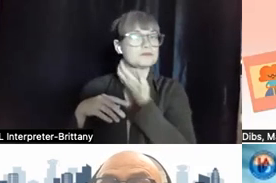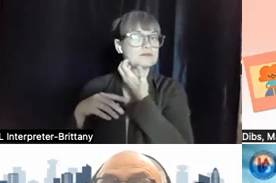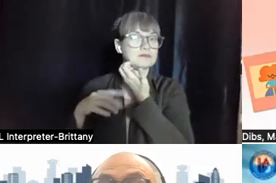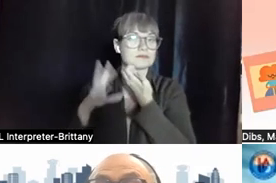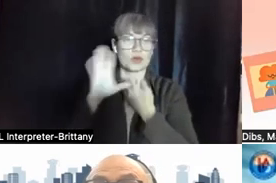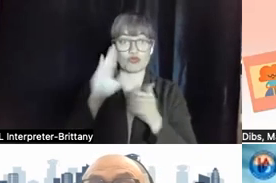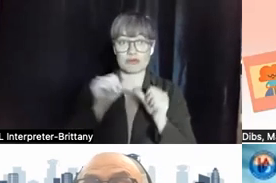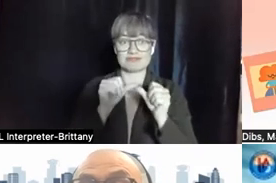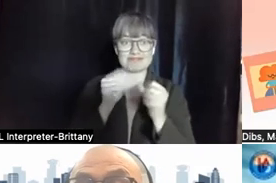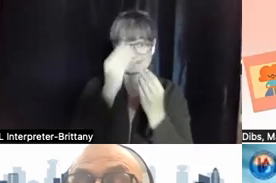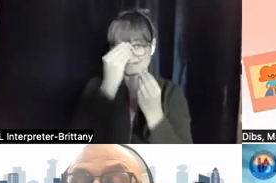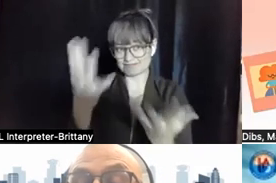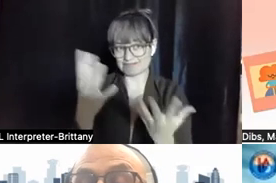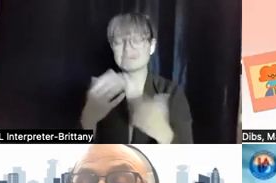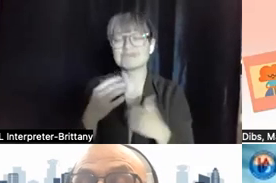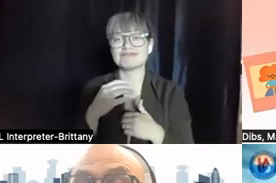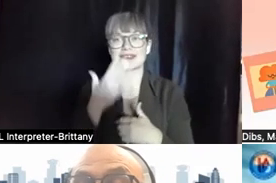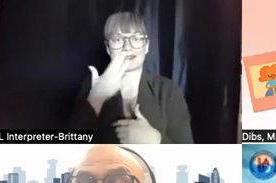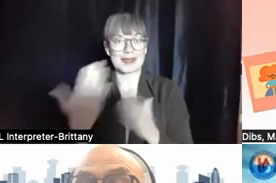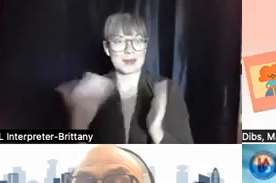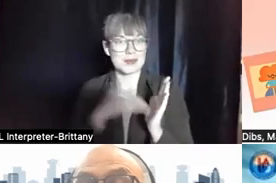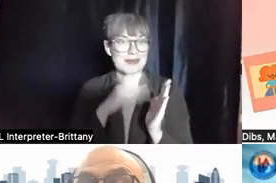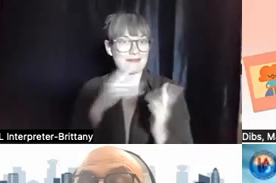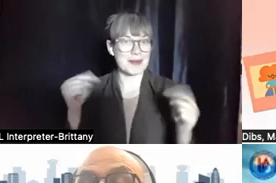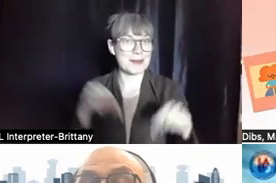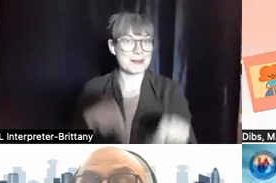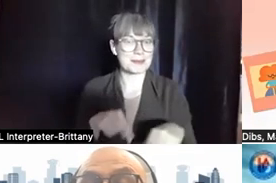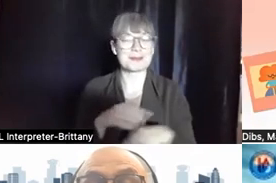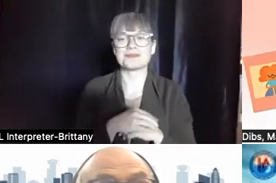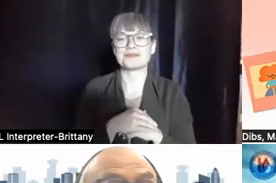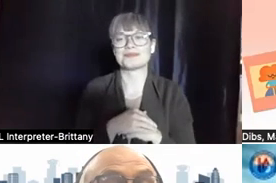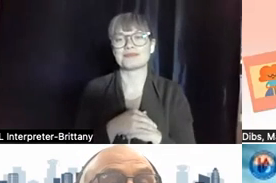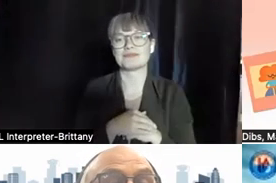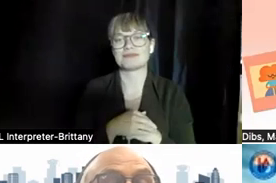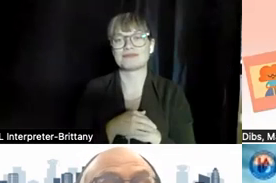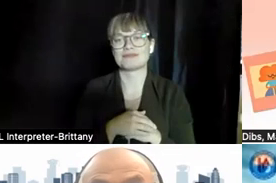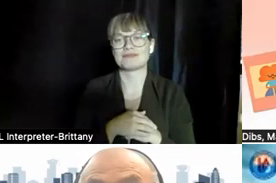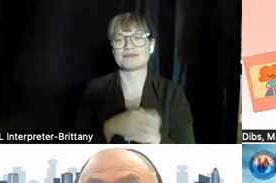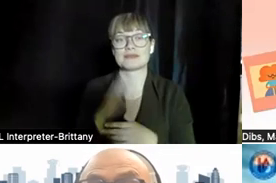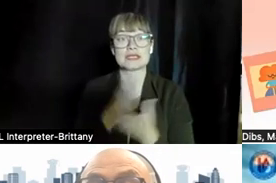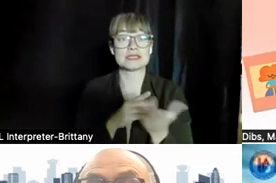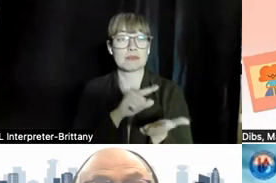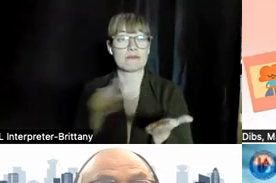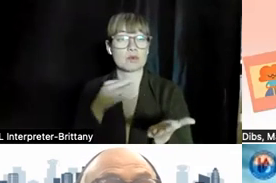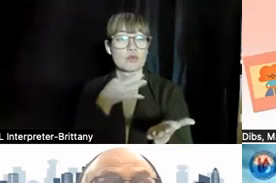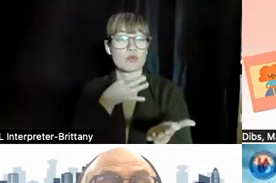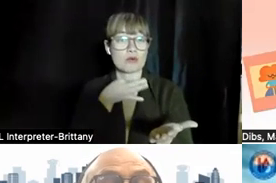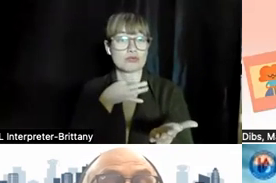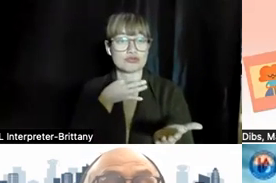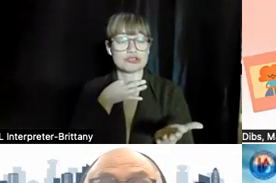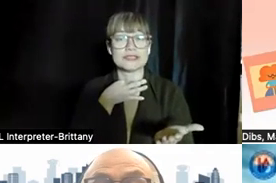Continuaremos manteniéndolos informados. Y de nuevo, muchísimas gracias por estar aquí. Algunos